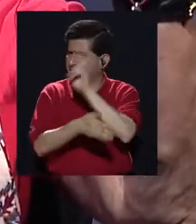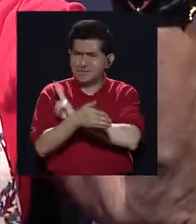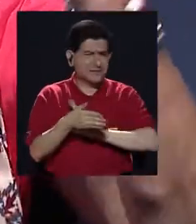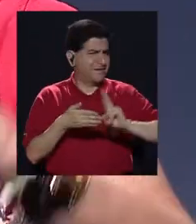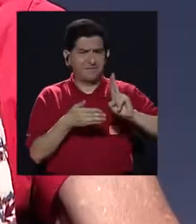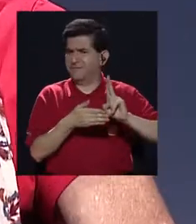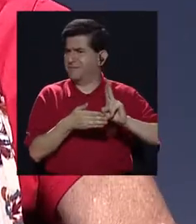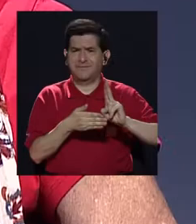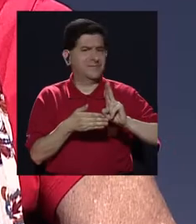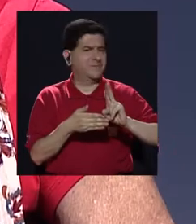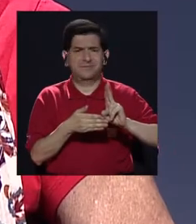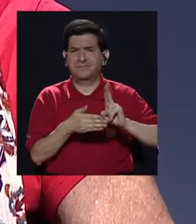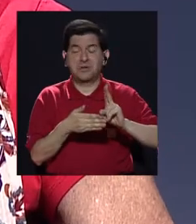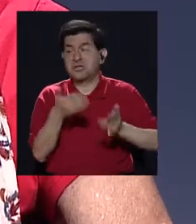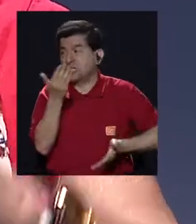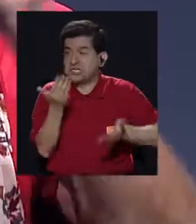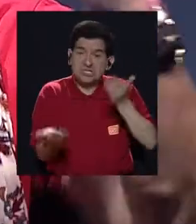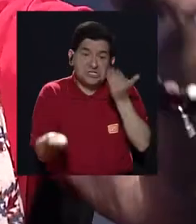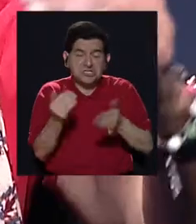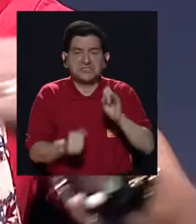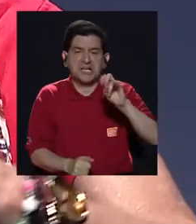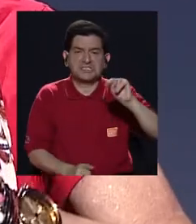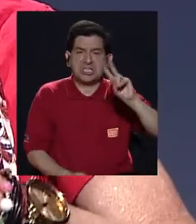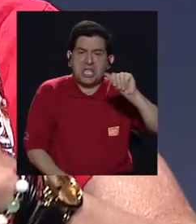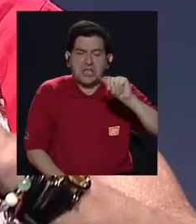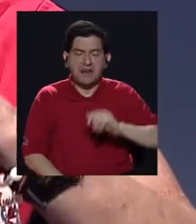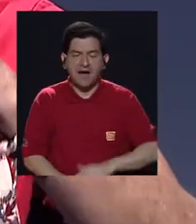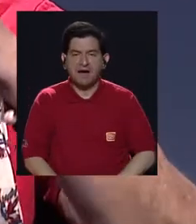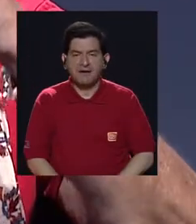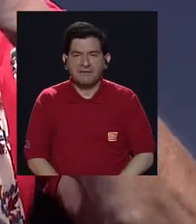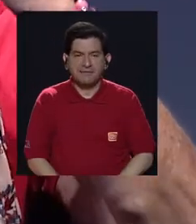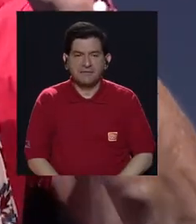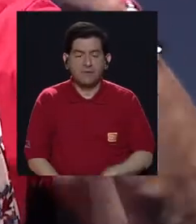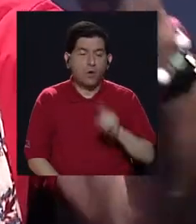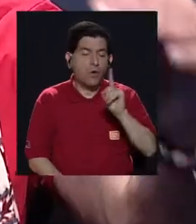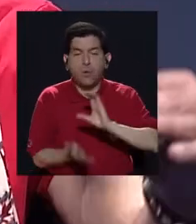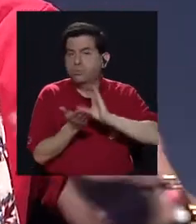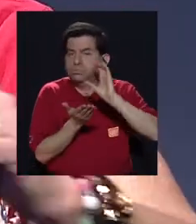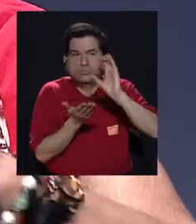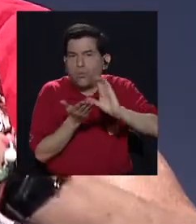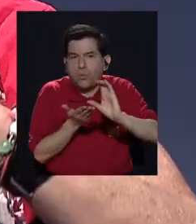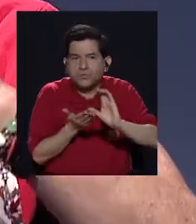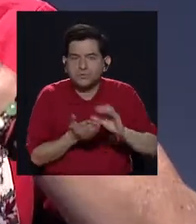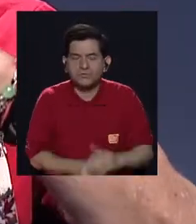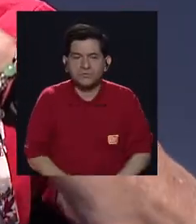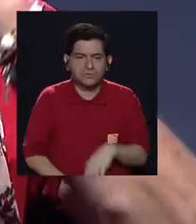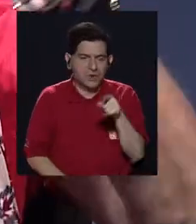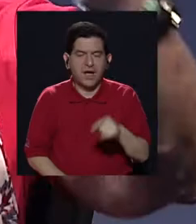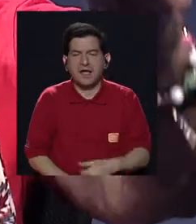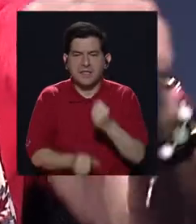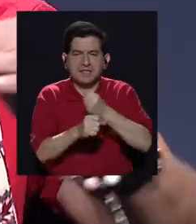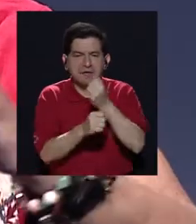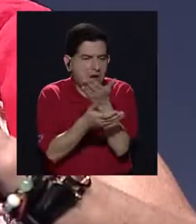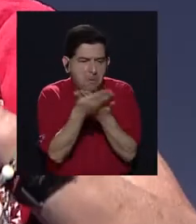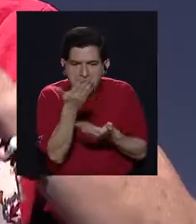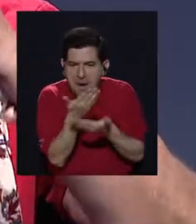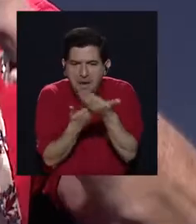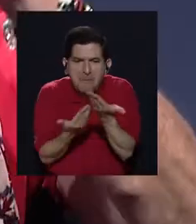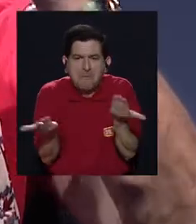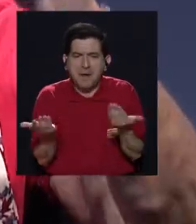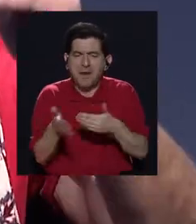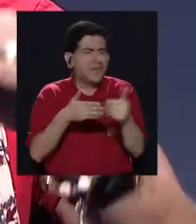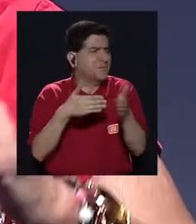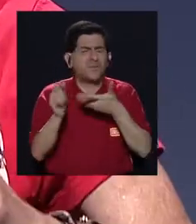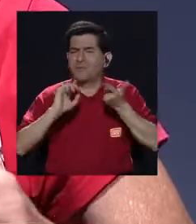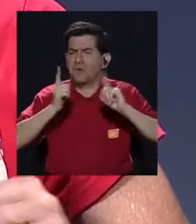tiene que ser universitaria puede ser en línea puede ser en un curso haciendo una manualidad